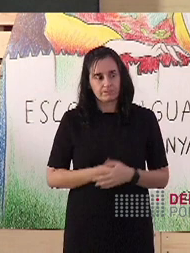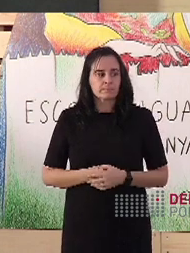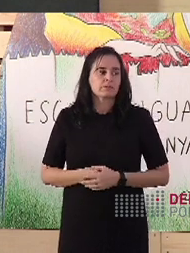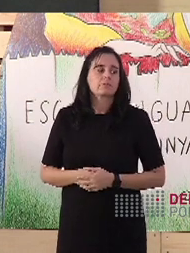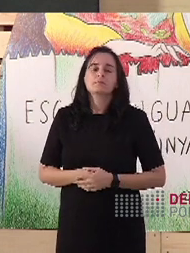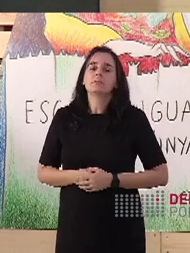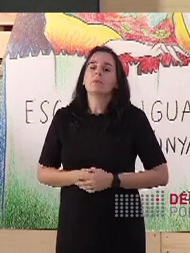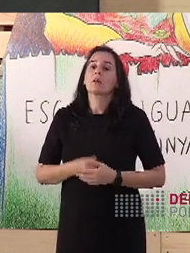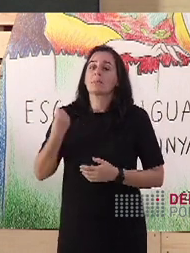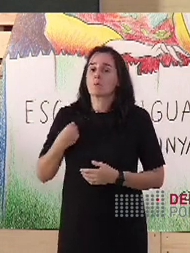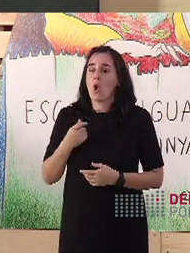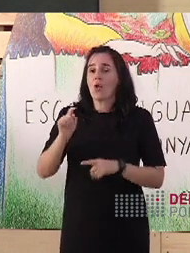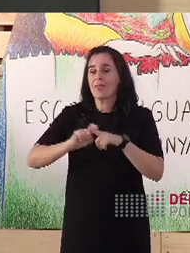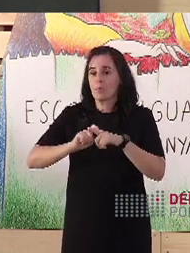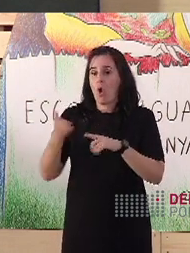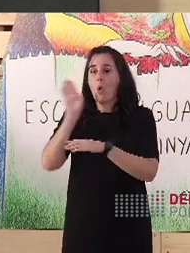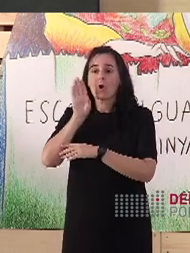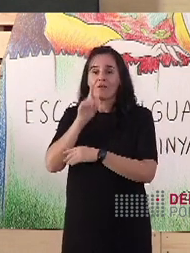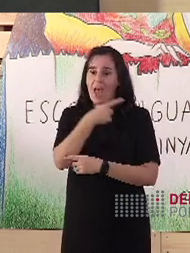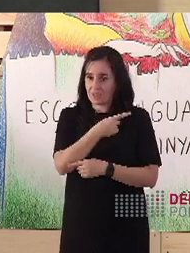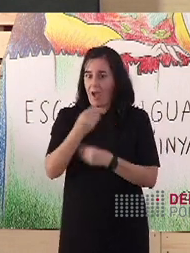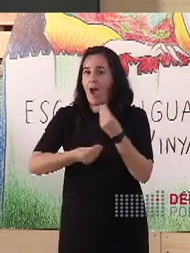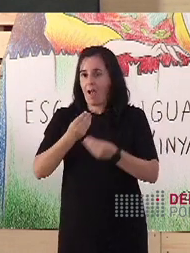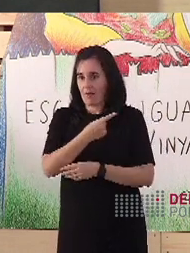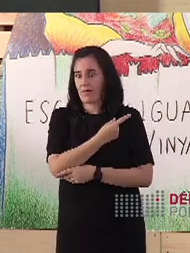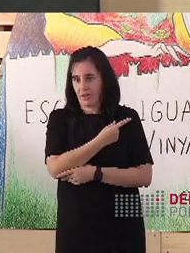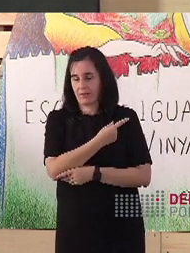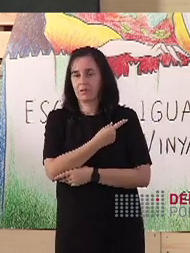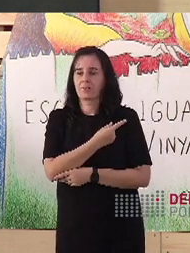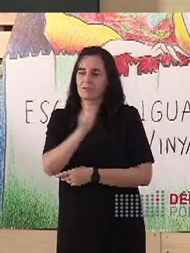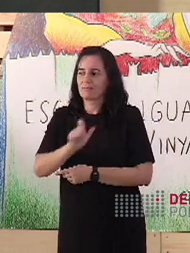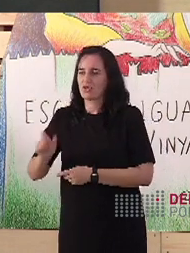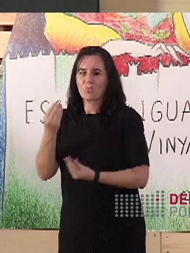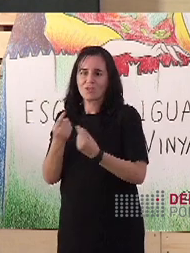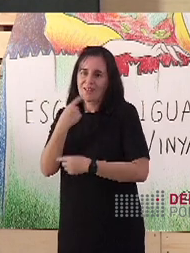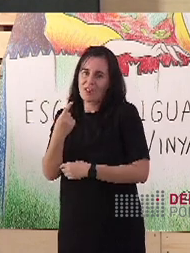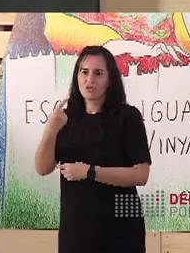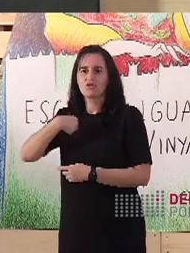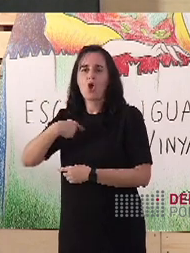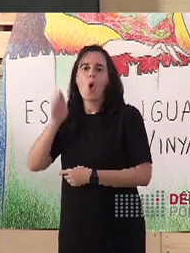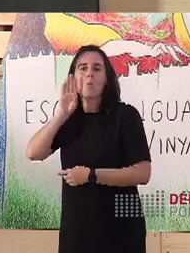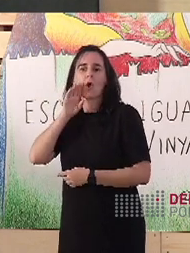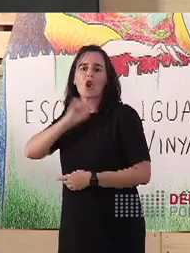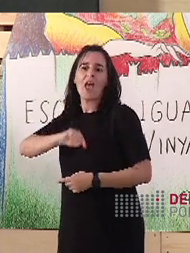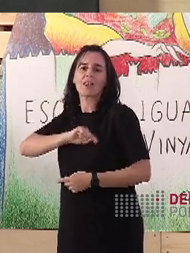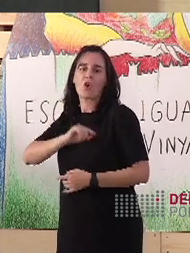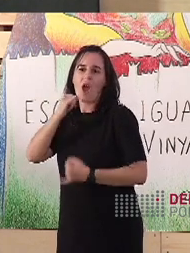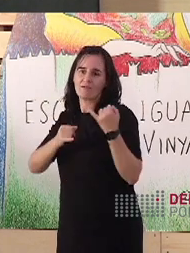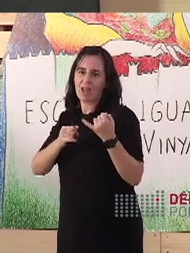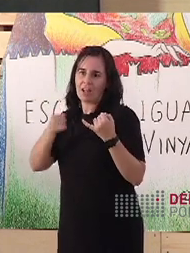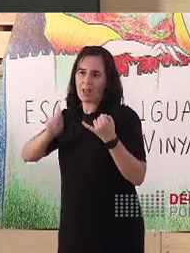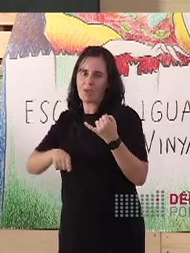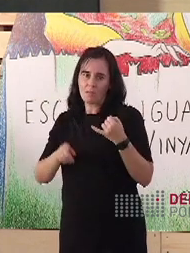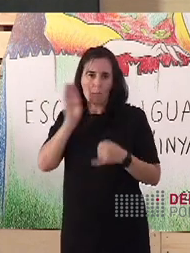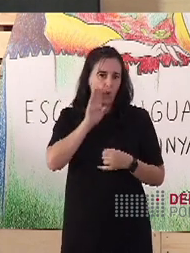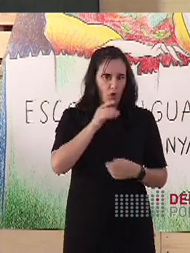hace este tipo de pornografía. Después vamos a verlo, ¿no? Mucha gente que dice que hace efectivamente porno ético, después hace el porno más duro, también el porno mainstream, ¿no? O sea, una cosa no quita